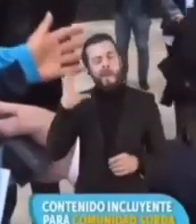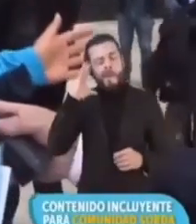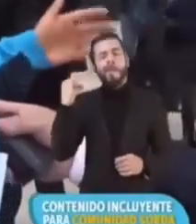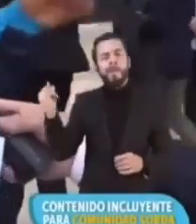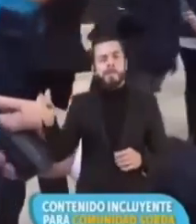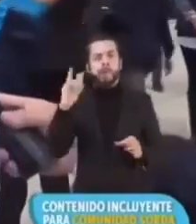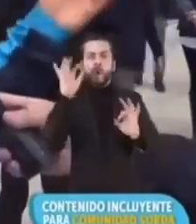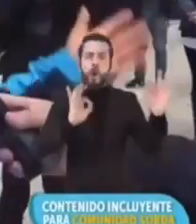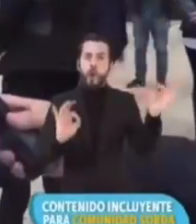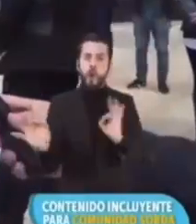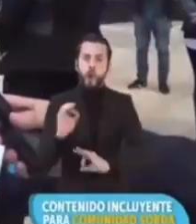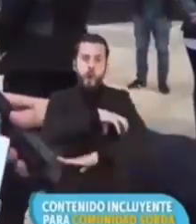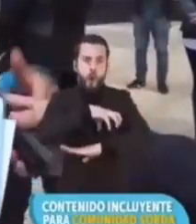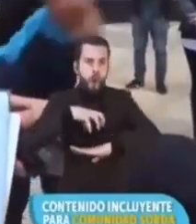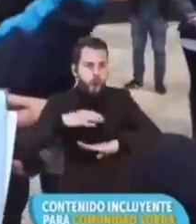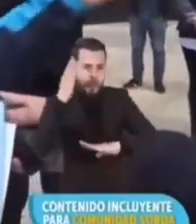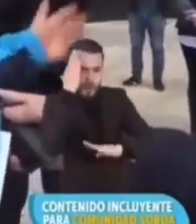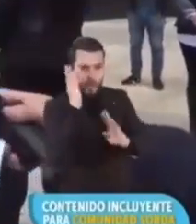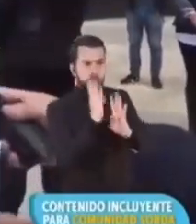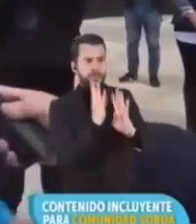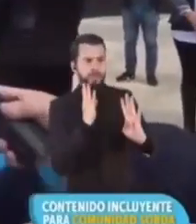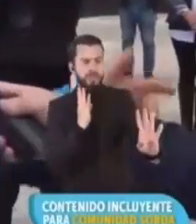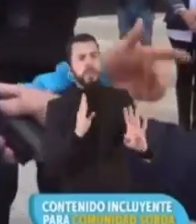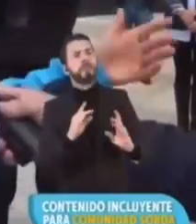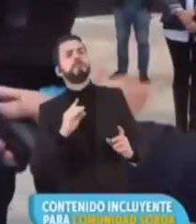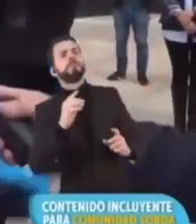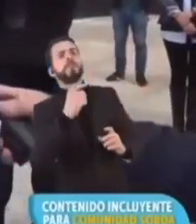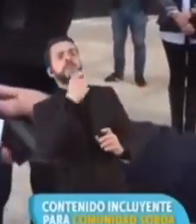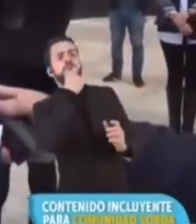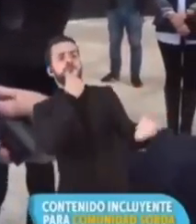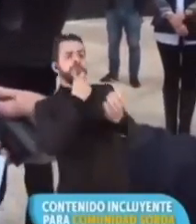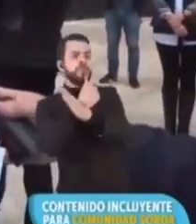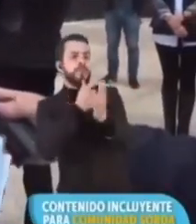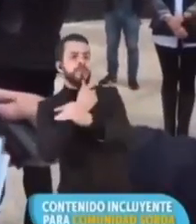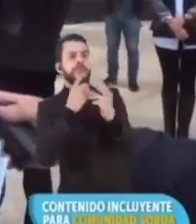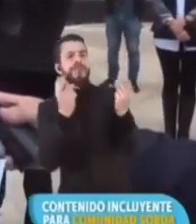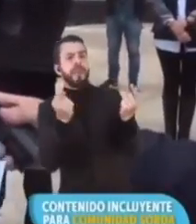que haya la fila, el debido distanciamiento, la rotación muy rápida para la vacunación en Bogotá.